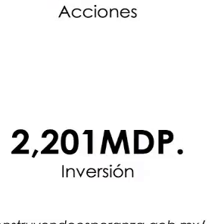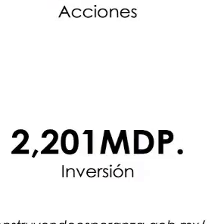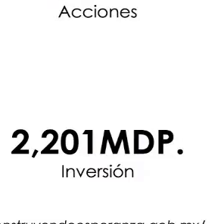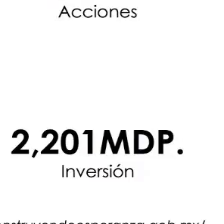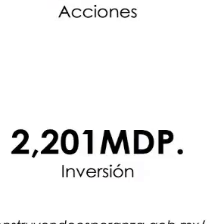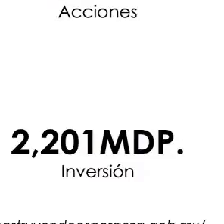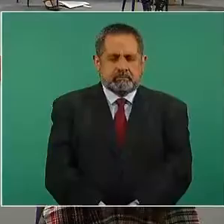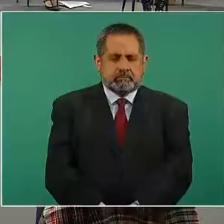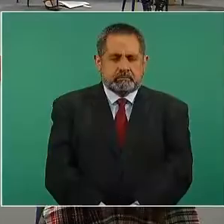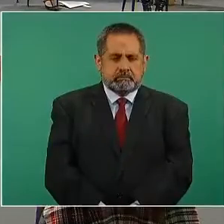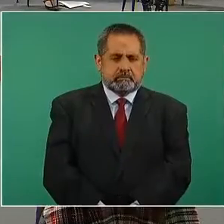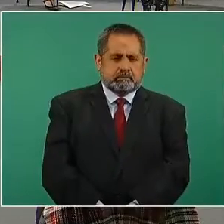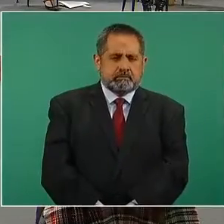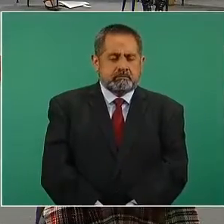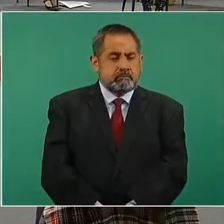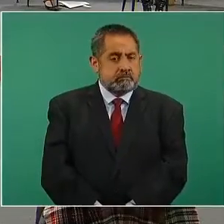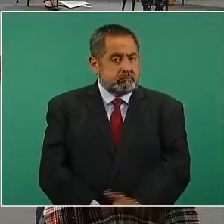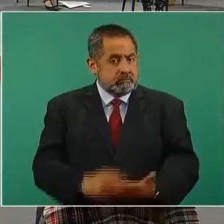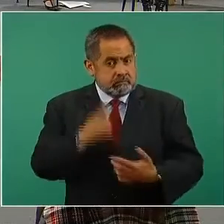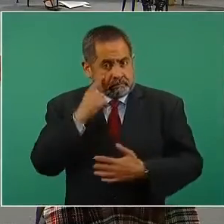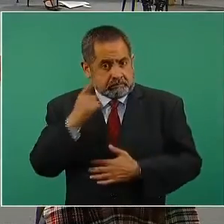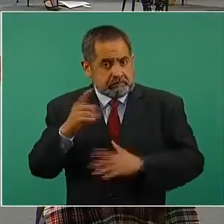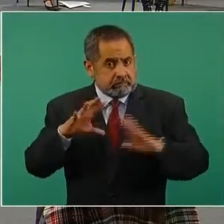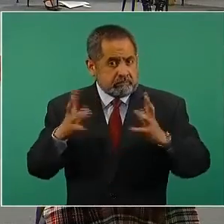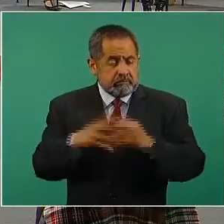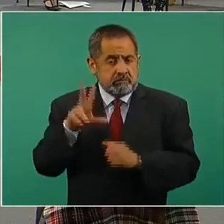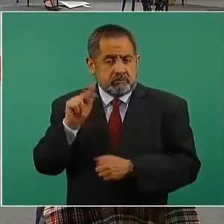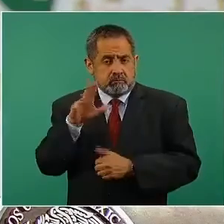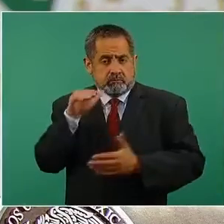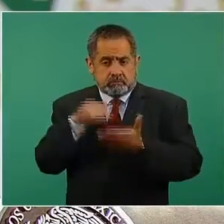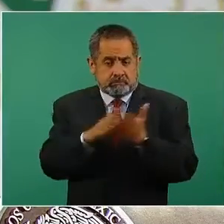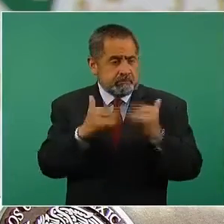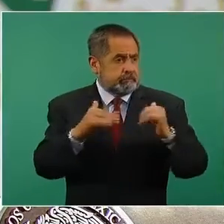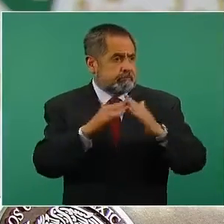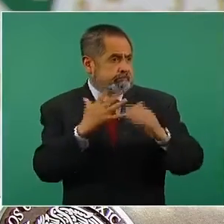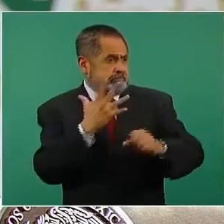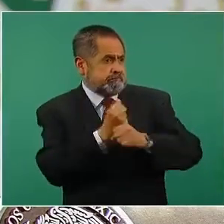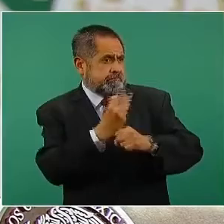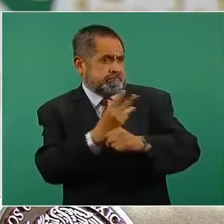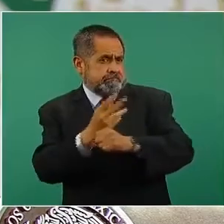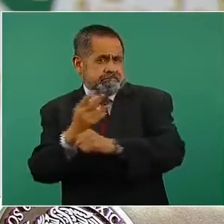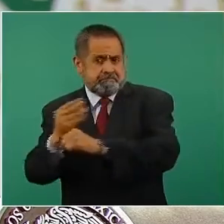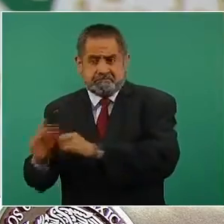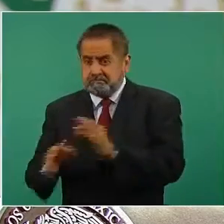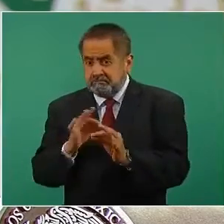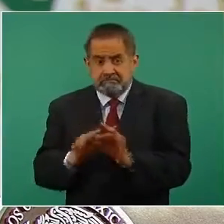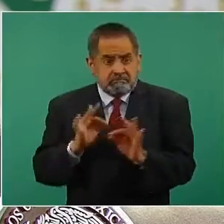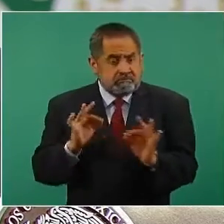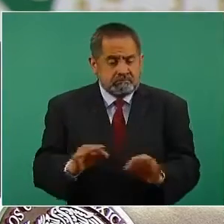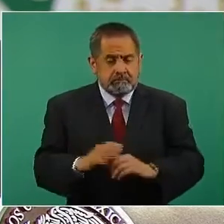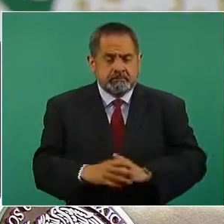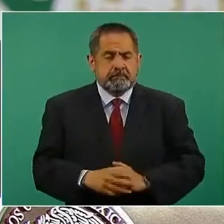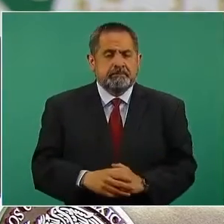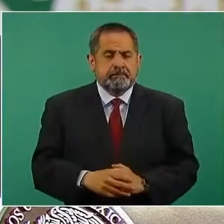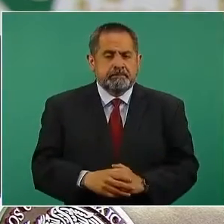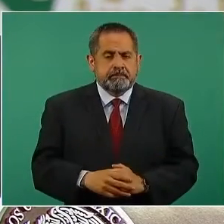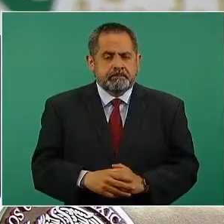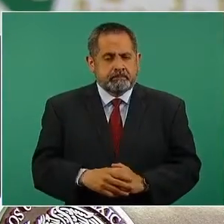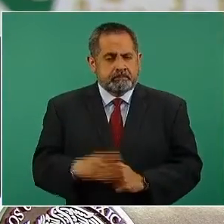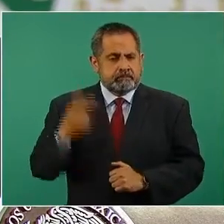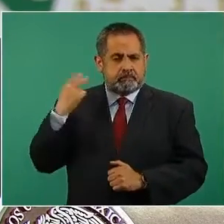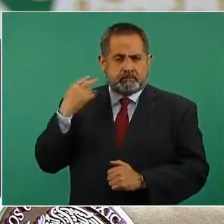impacto que supera ya las 80,000 viviendas, para que podamos contextualizar. En estos